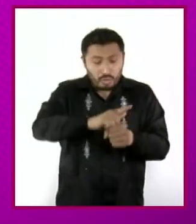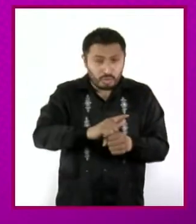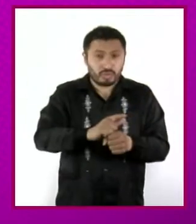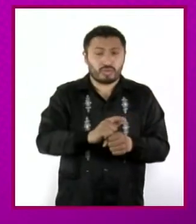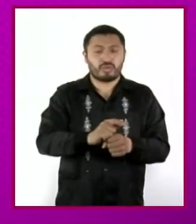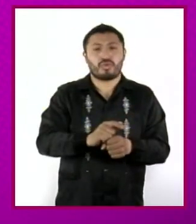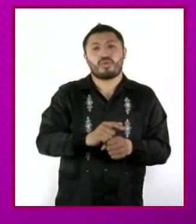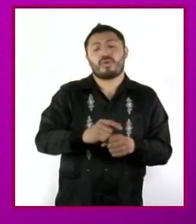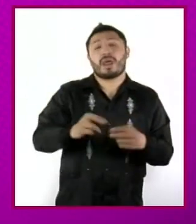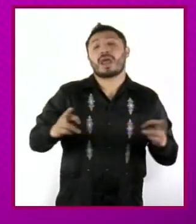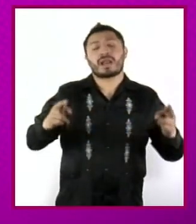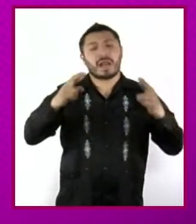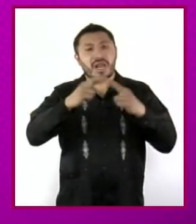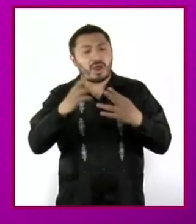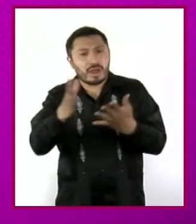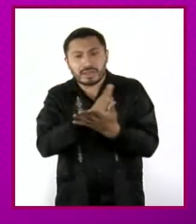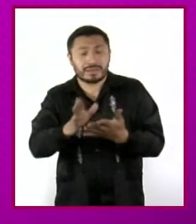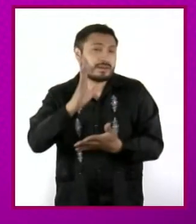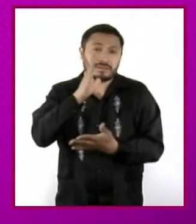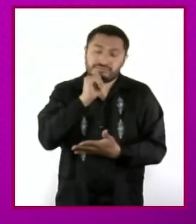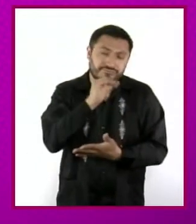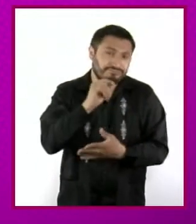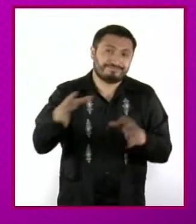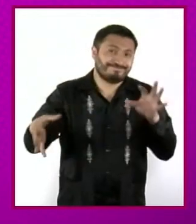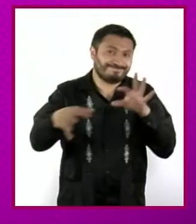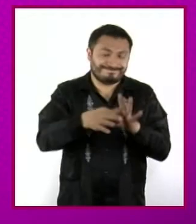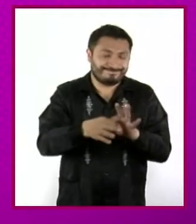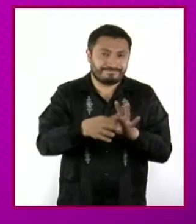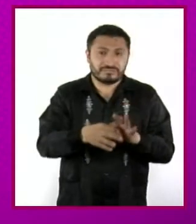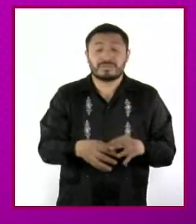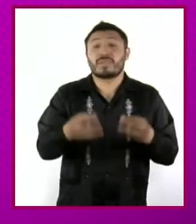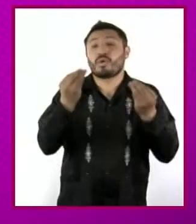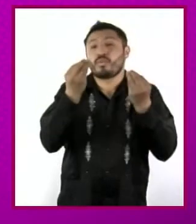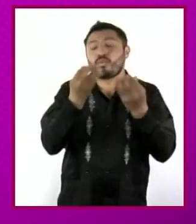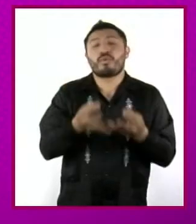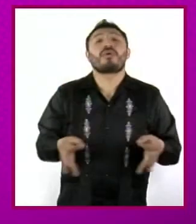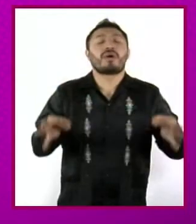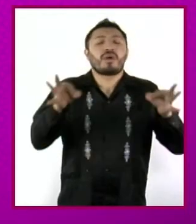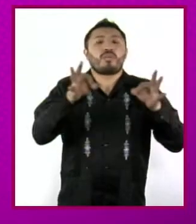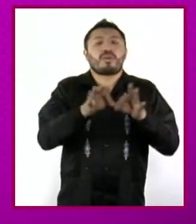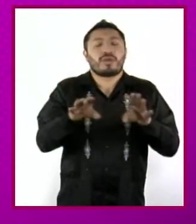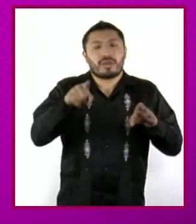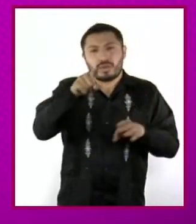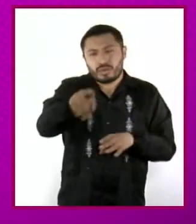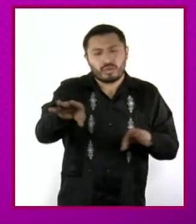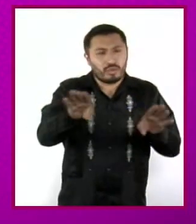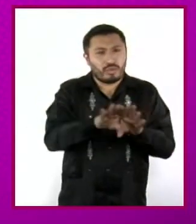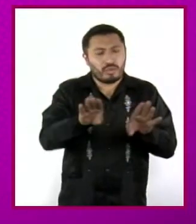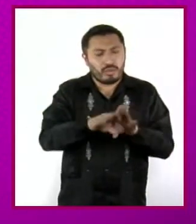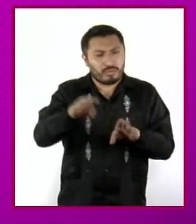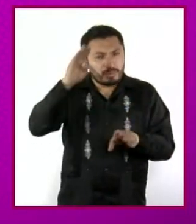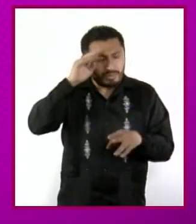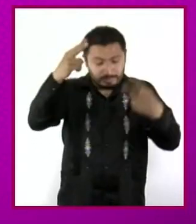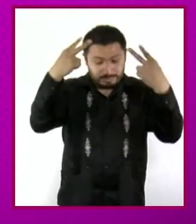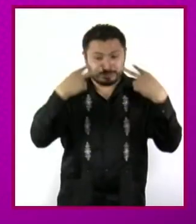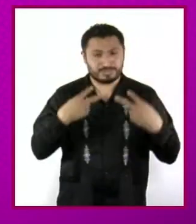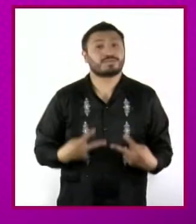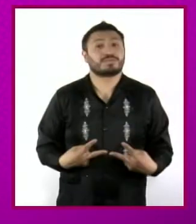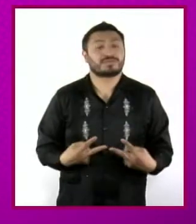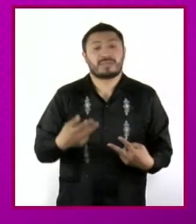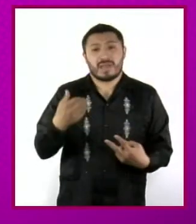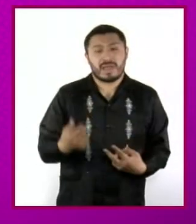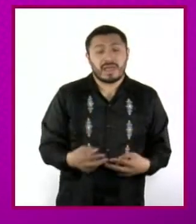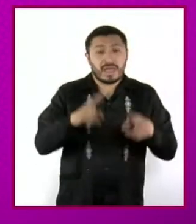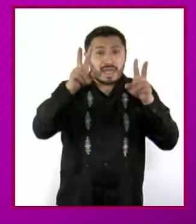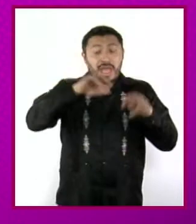una religión. Ha sido muy importante el cómo nos pensamos y el cómo pensamos